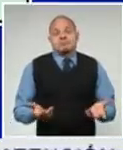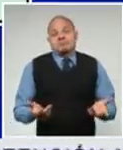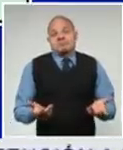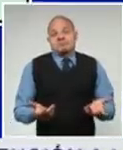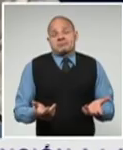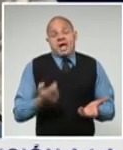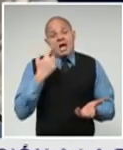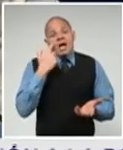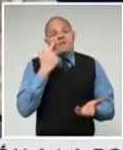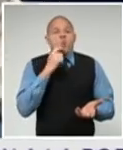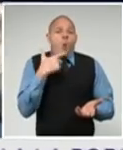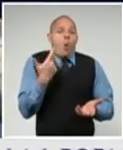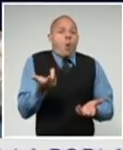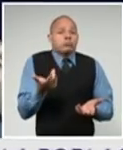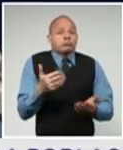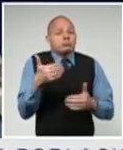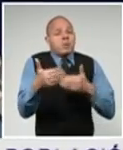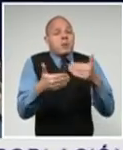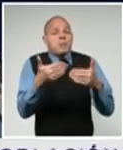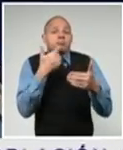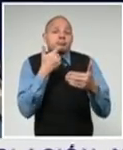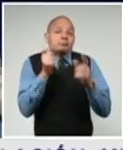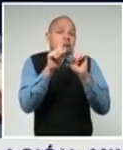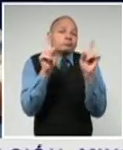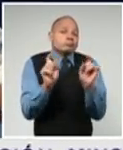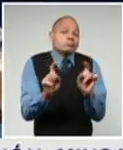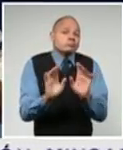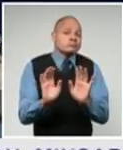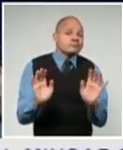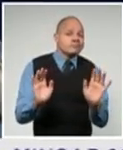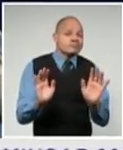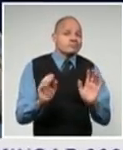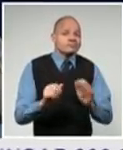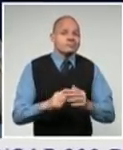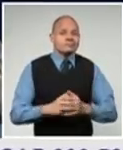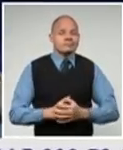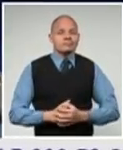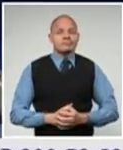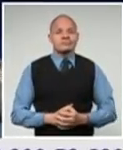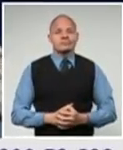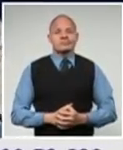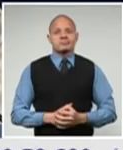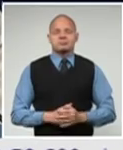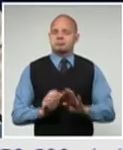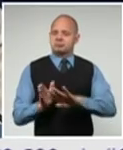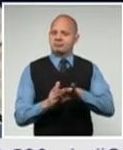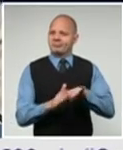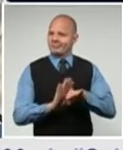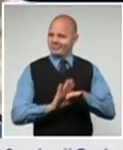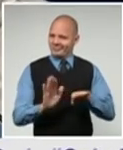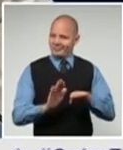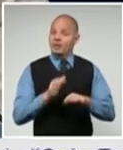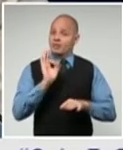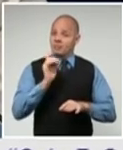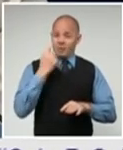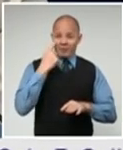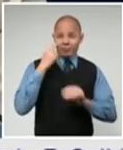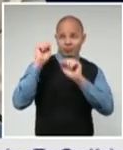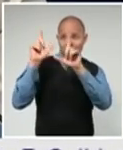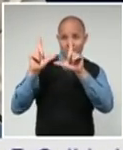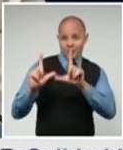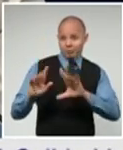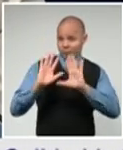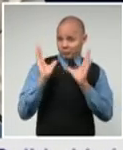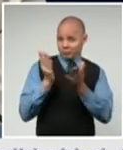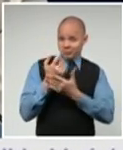evolución. Gracias, Lilian. Finalmente, este comportamiento de la incidencia, este comportamiento del